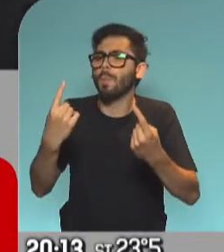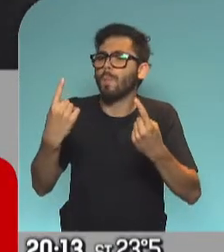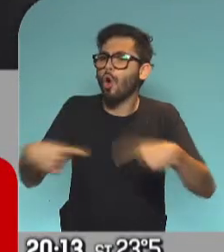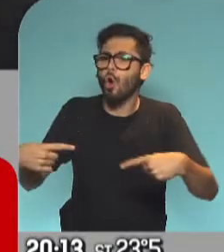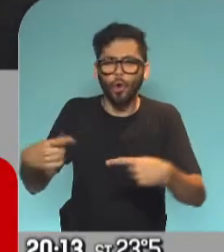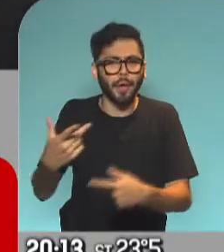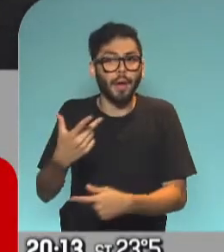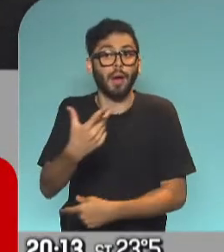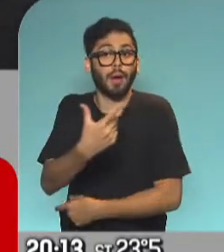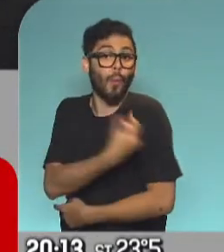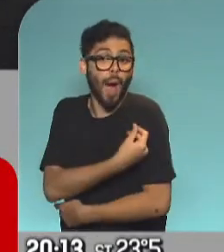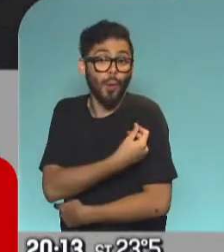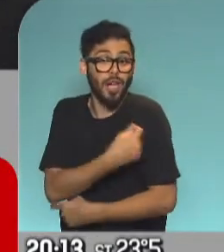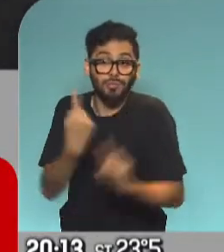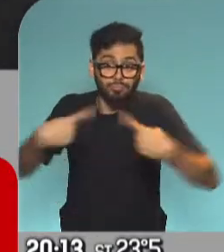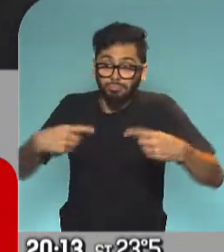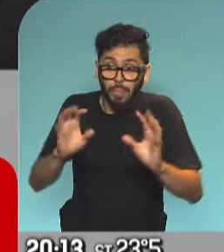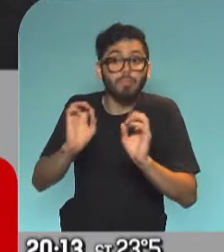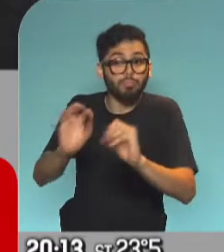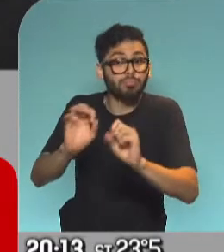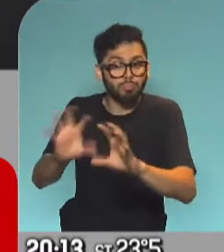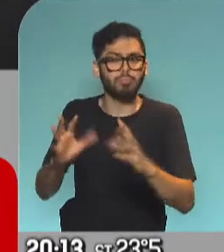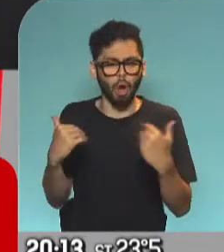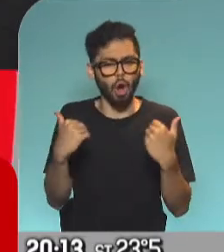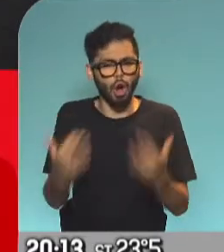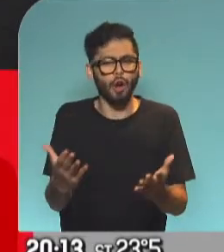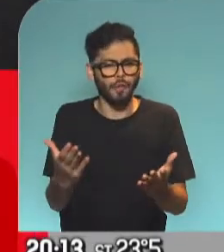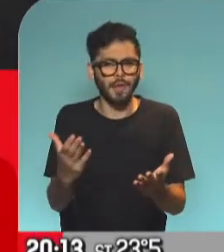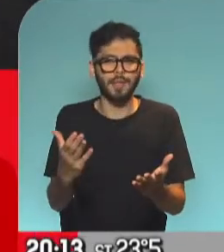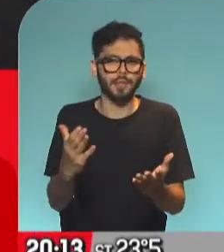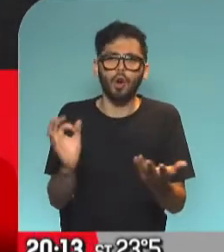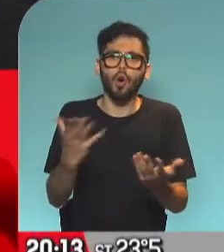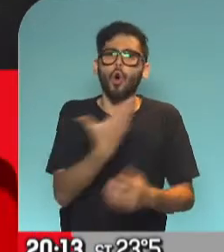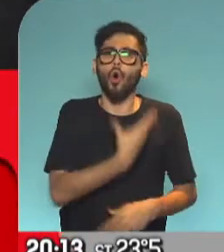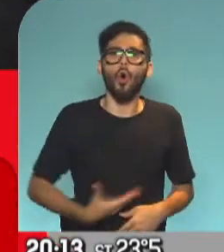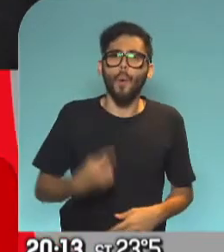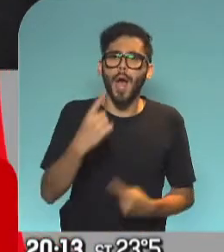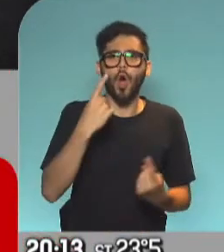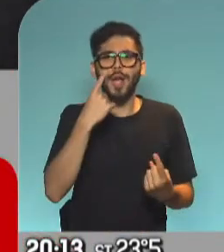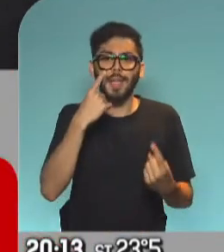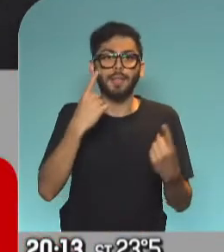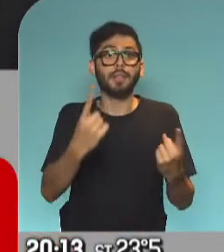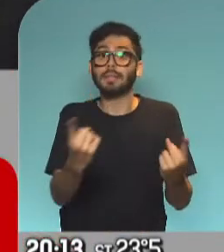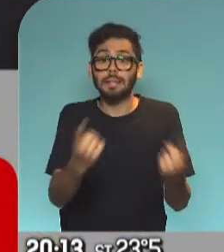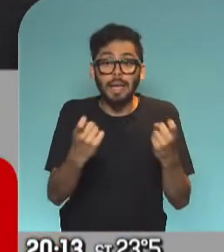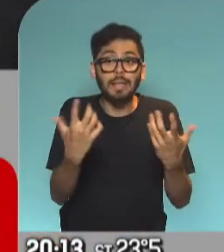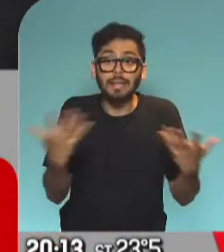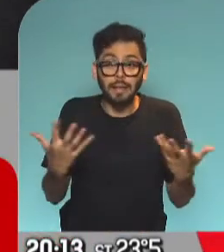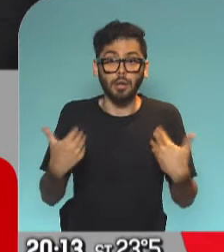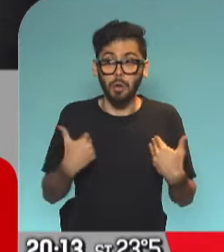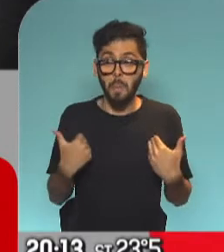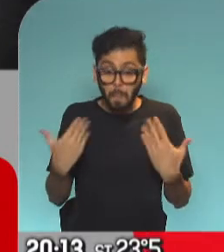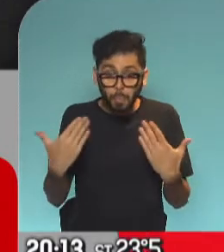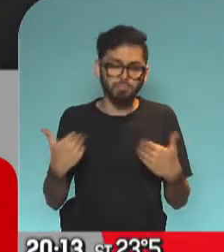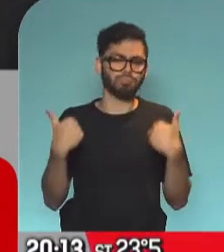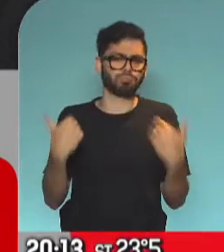para llevar adelante la vacunación, y todo aquello que los gobernadores o los intendentes requieran y que nosotros estemos en condiciones